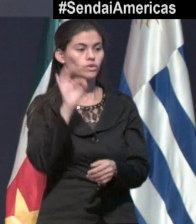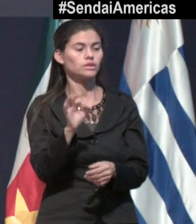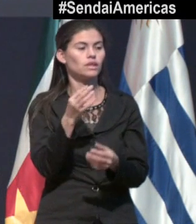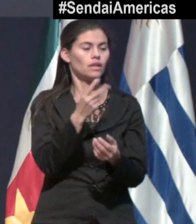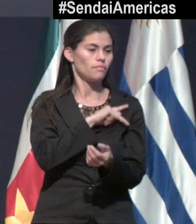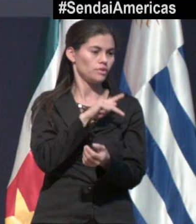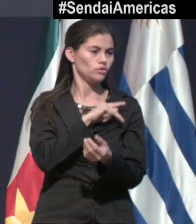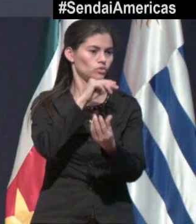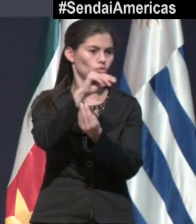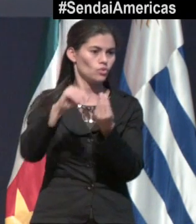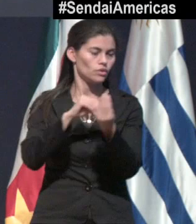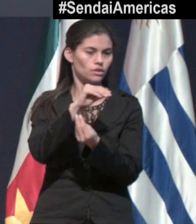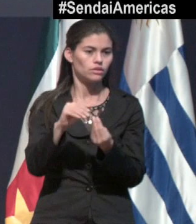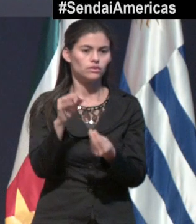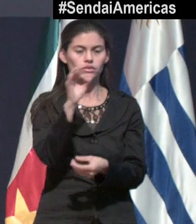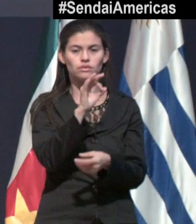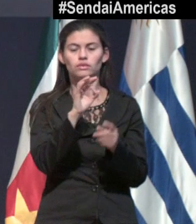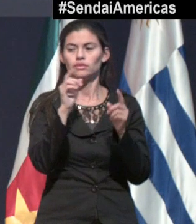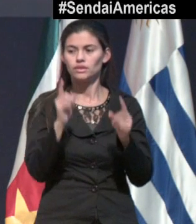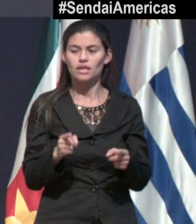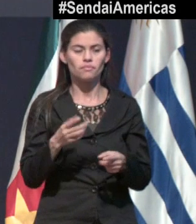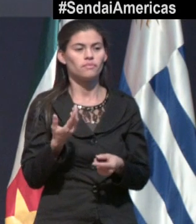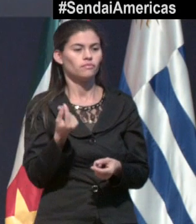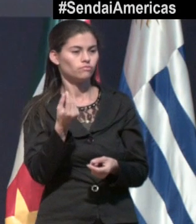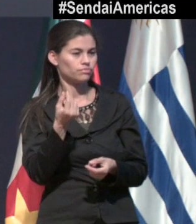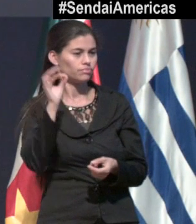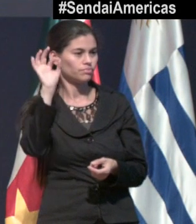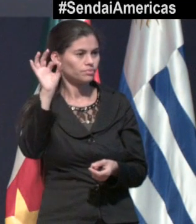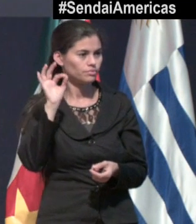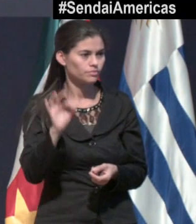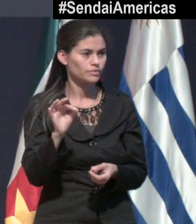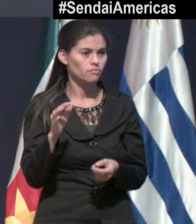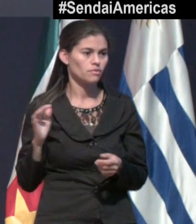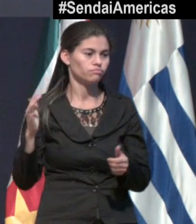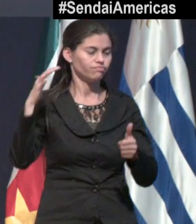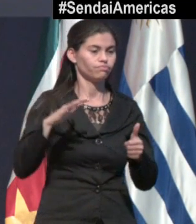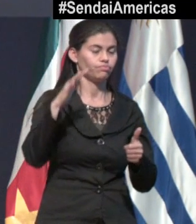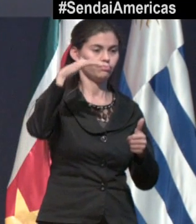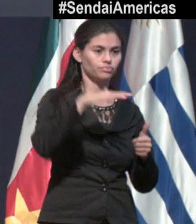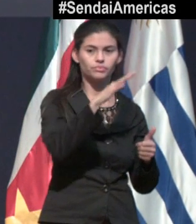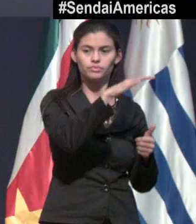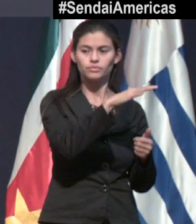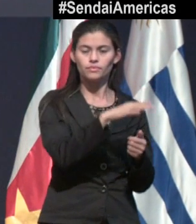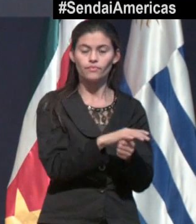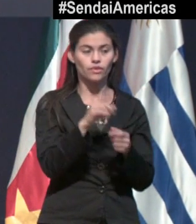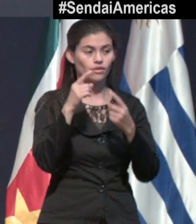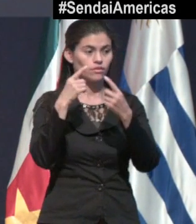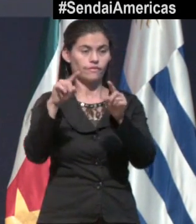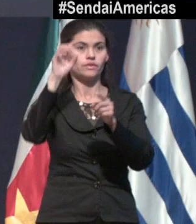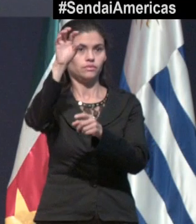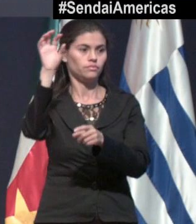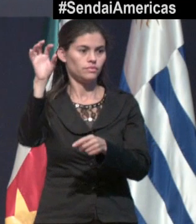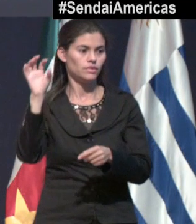población como el del Producto Bruto expuesto a tsunamis en los